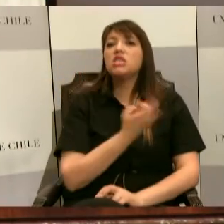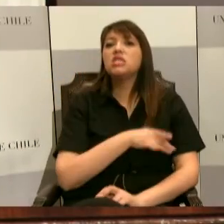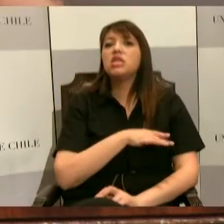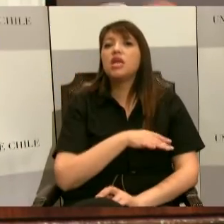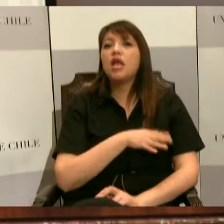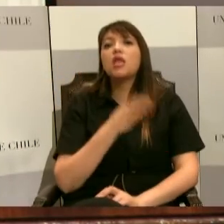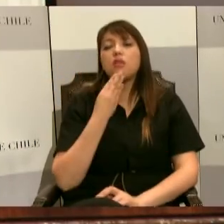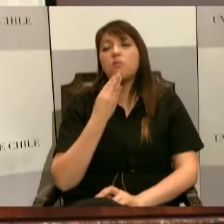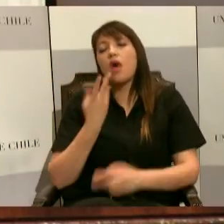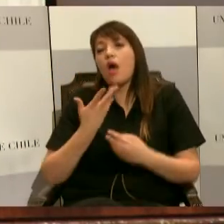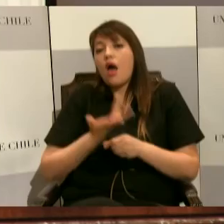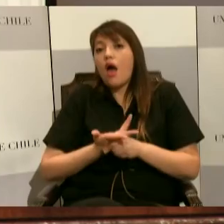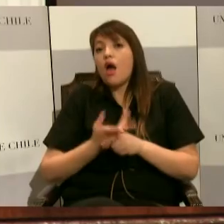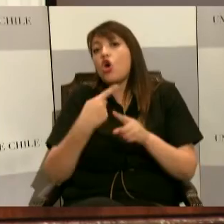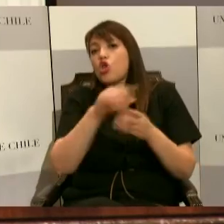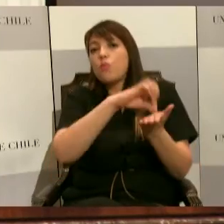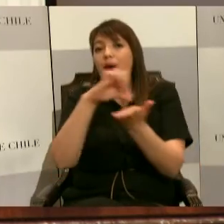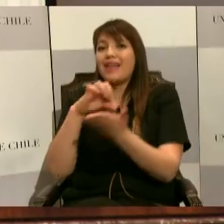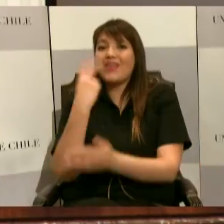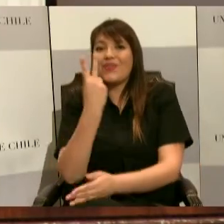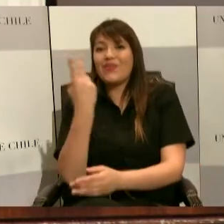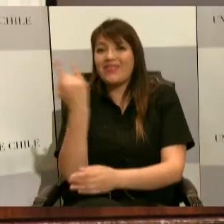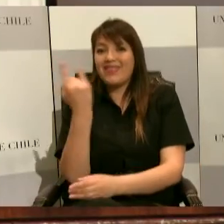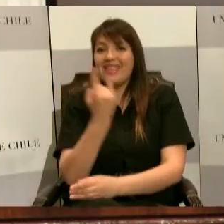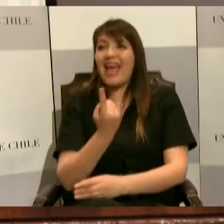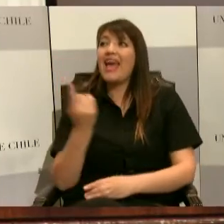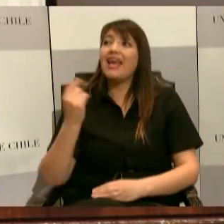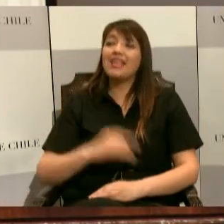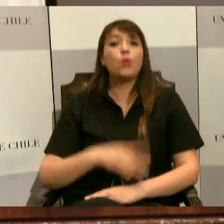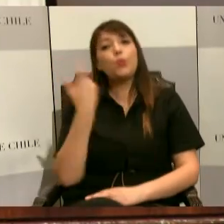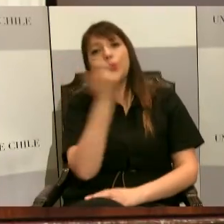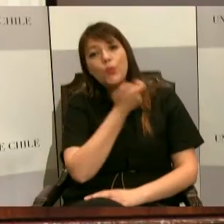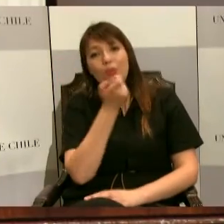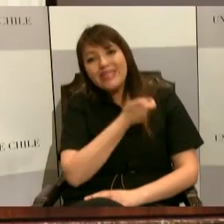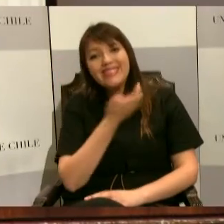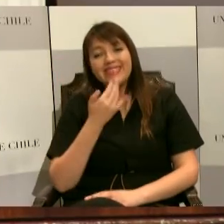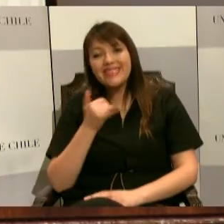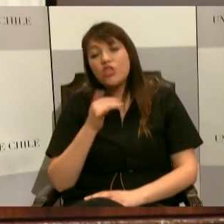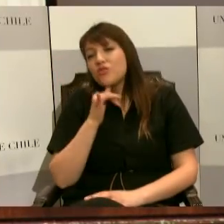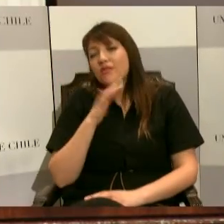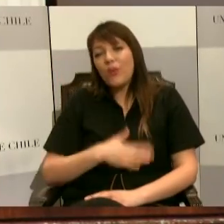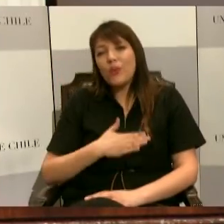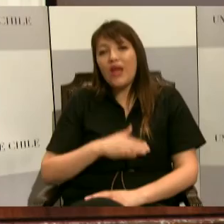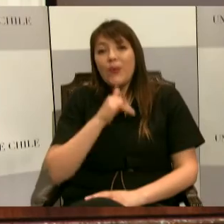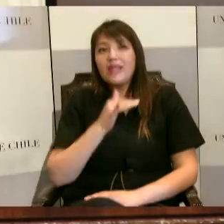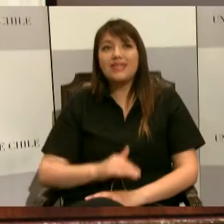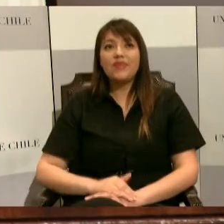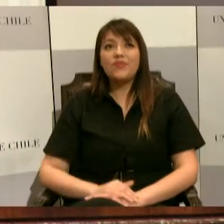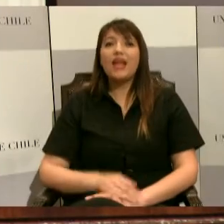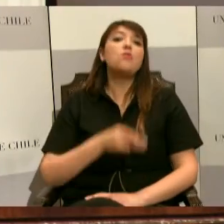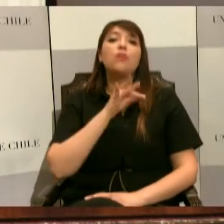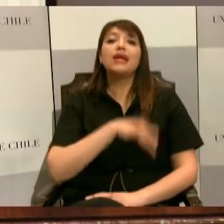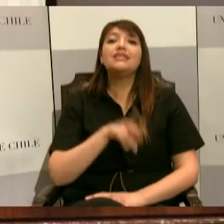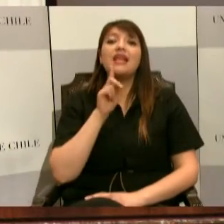hay una trastienda que se las arregle. Entre paréntesis, hermanamente, le cuento un chiste que le hice una vez al ministro, no sé si le va a gustar o no, pero una vez me dijo, porque Chile